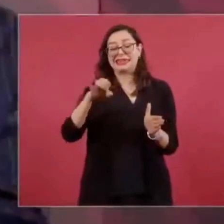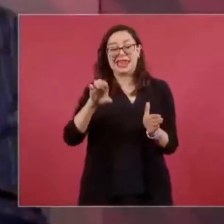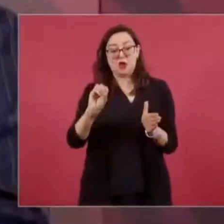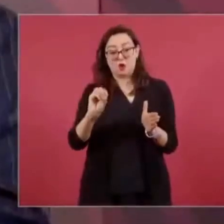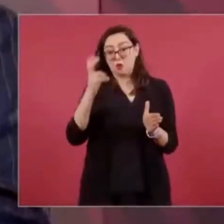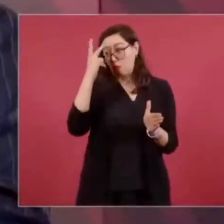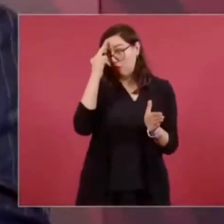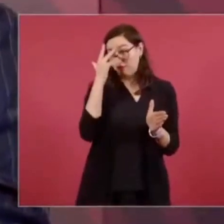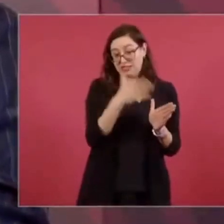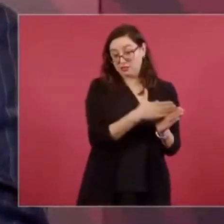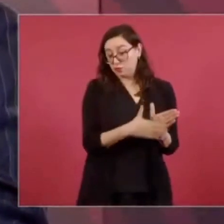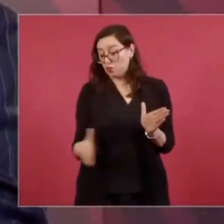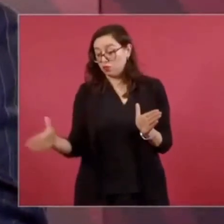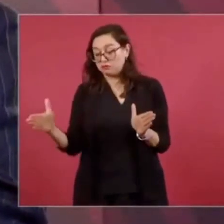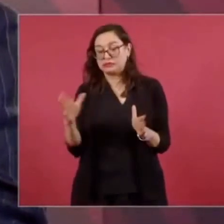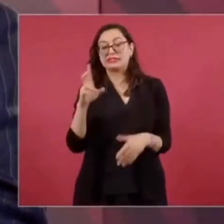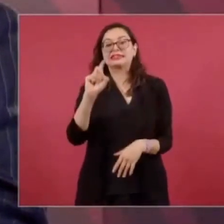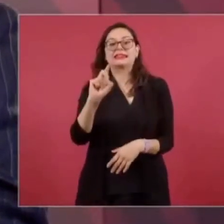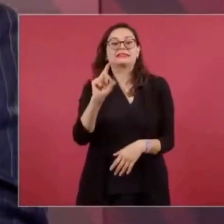36 años.